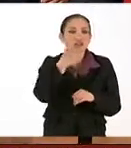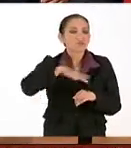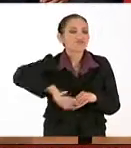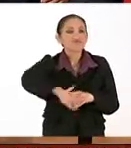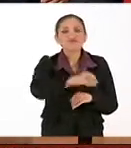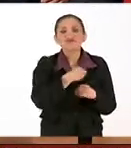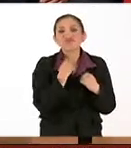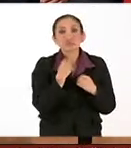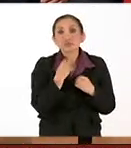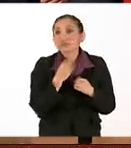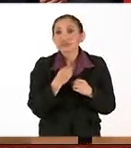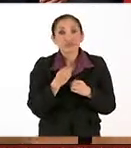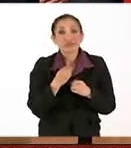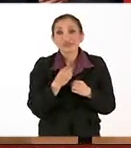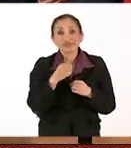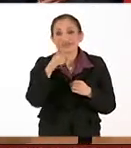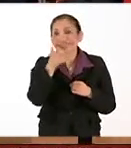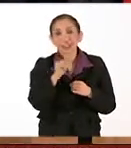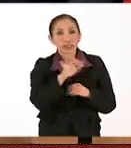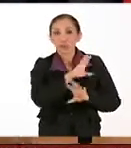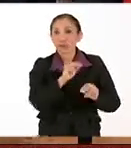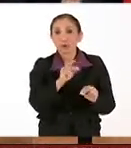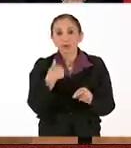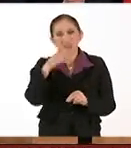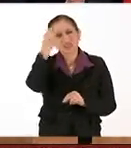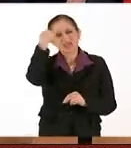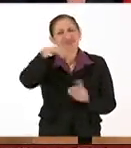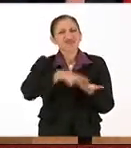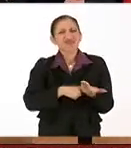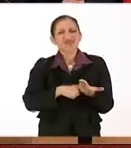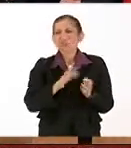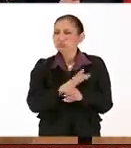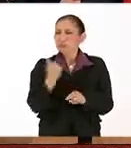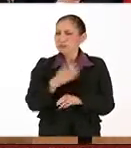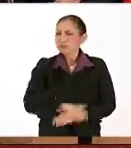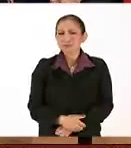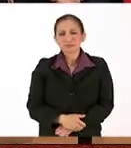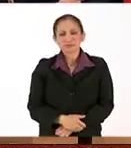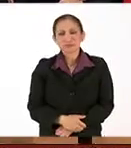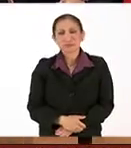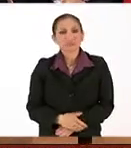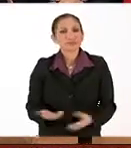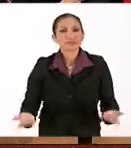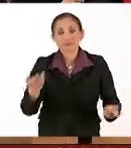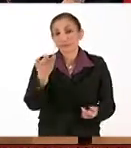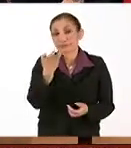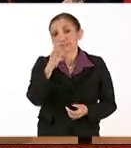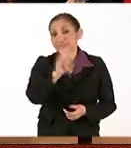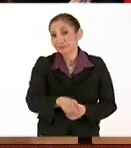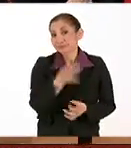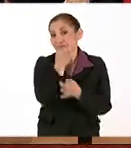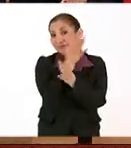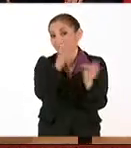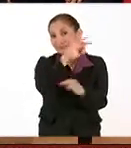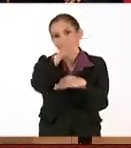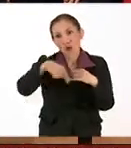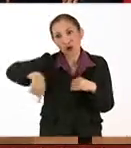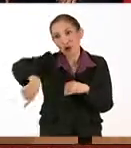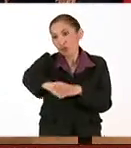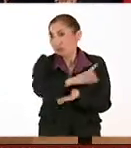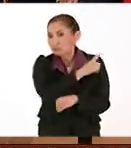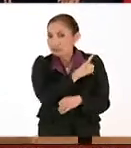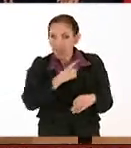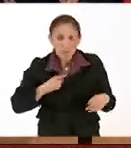adaptamos a realidades. Es decir, bueno, es que es así, pero nunca nos preguntamos por qué. No, pues ahí está una buena noticia para todos